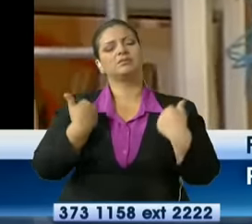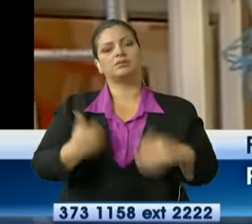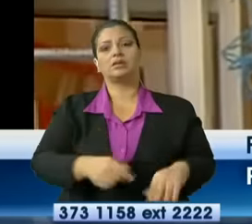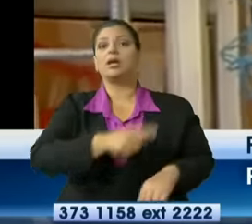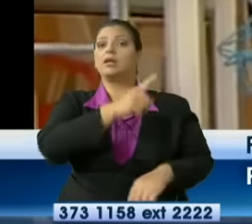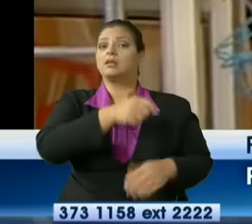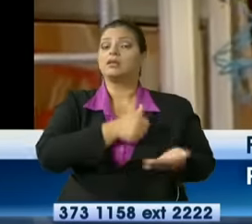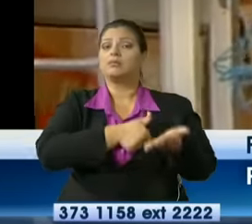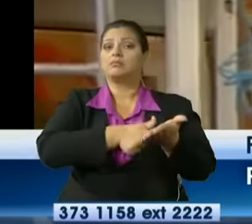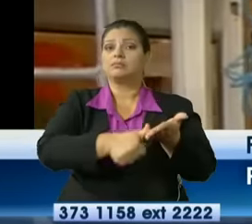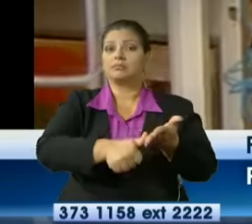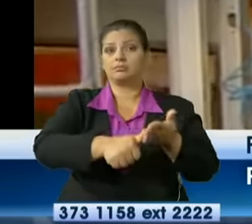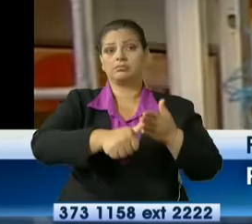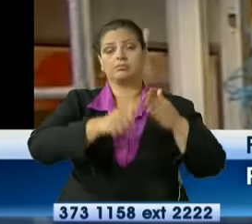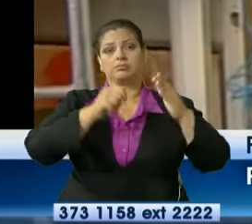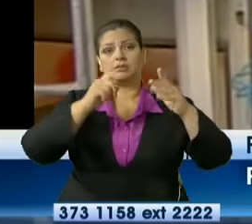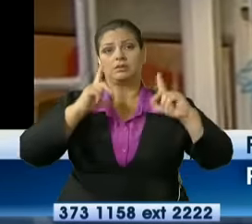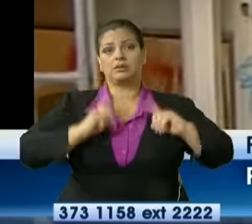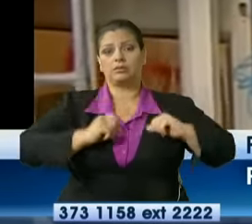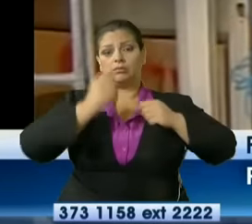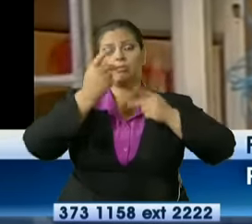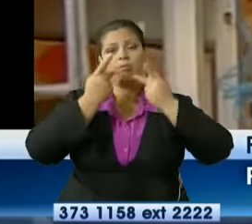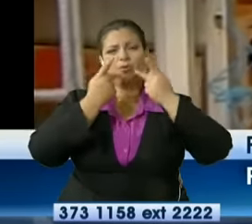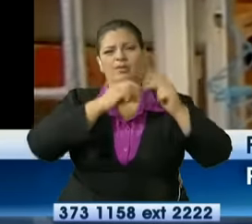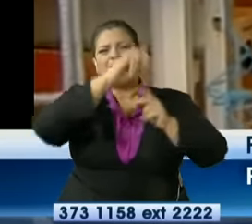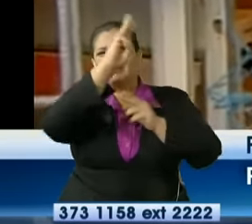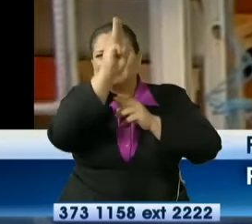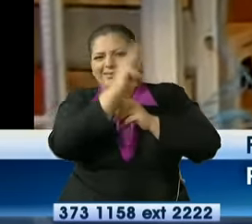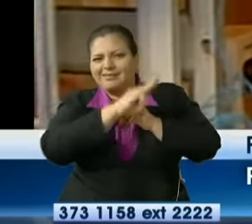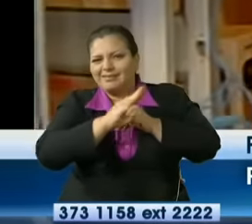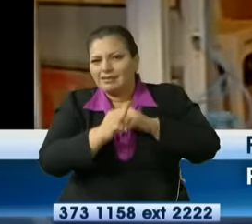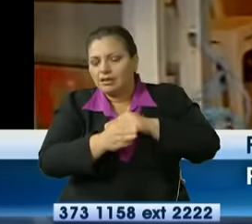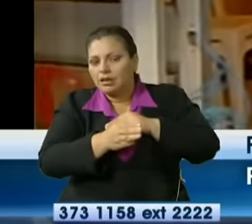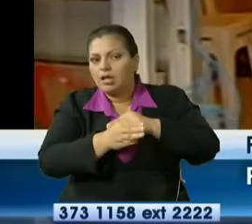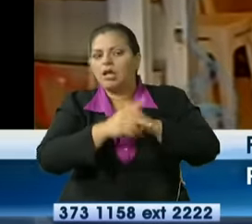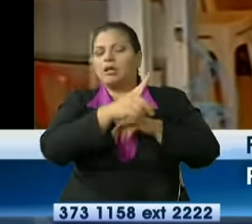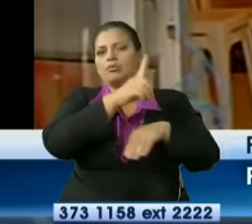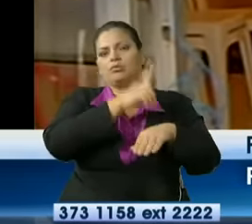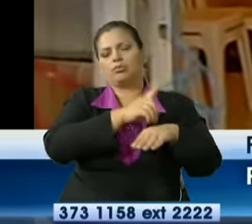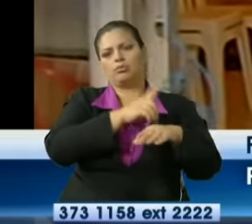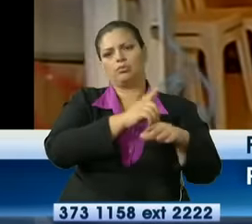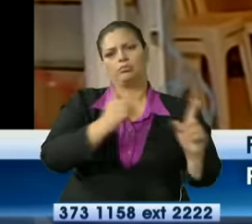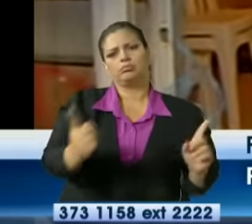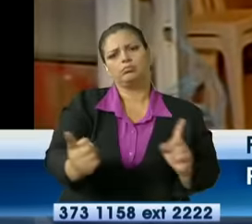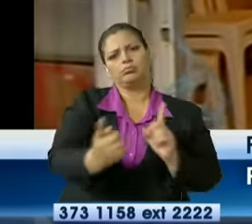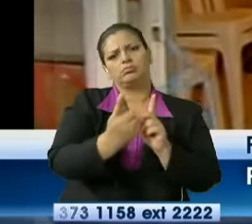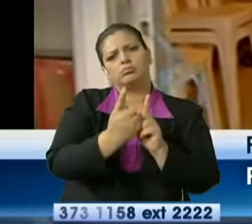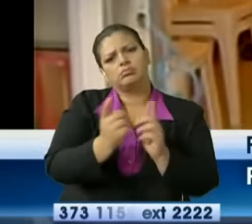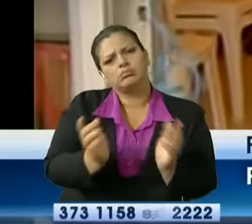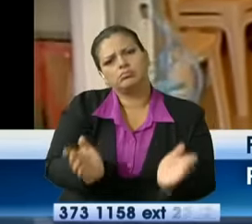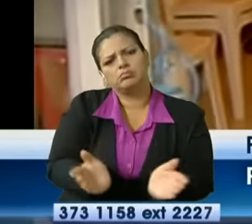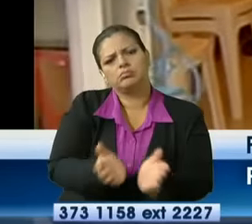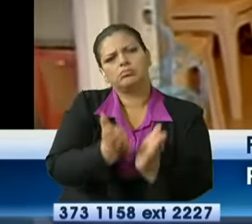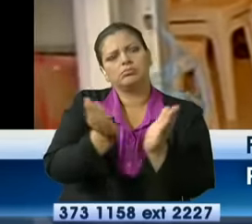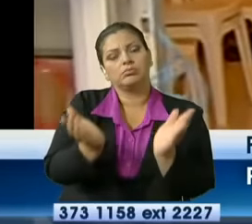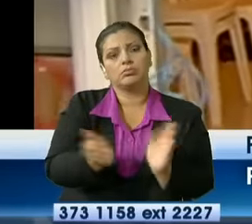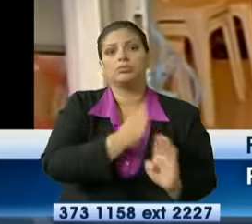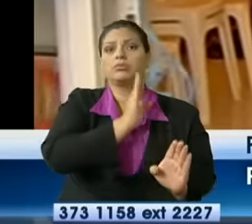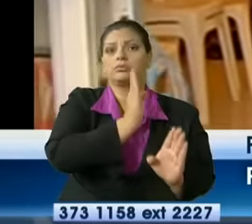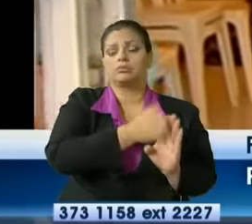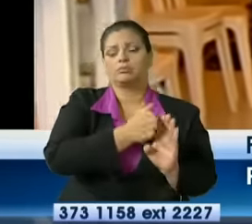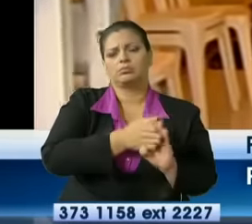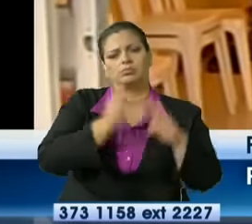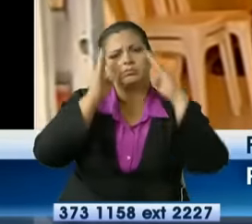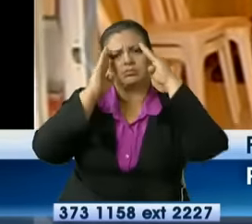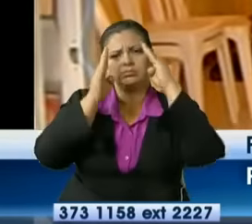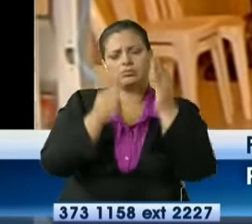el MIES está colaborando con el acompañamiento, la gobernación también se hizo presente, y se está trabajando,